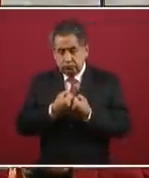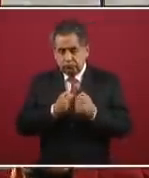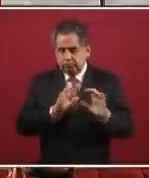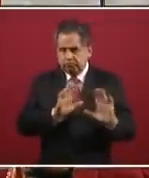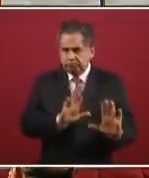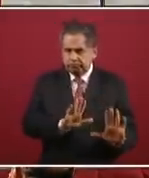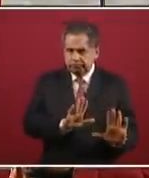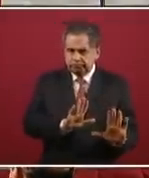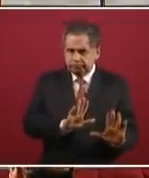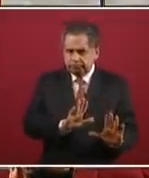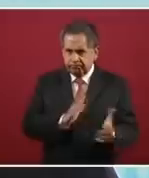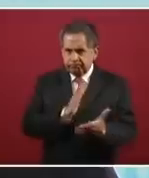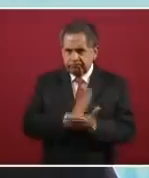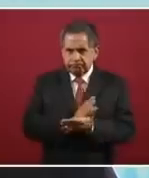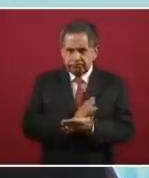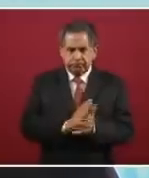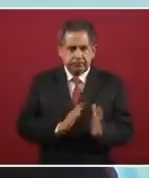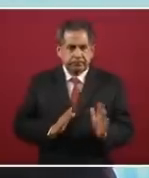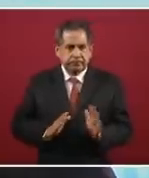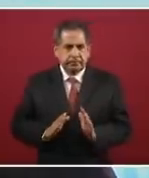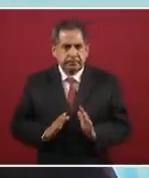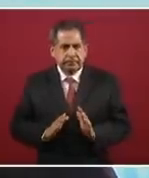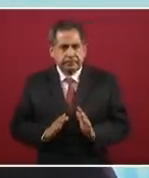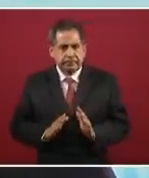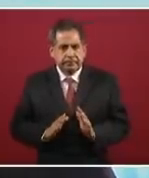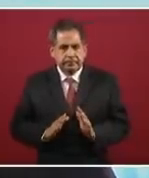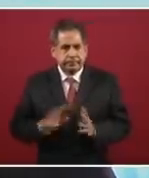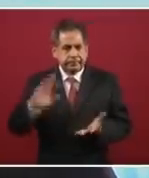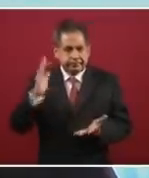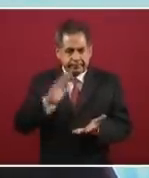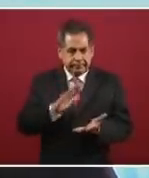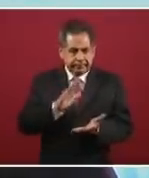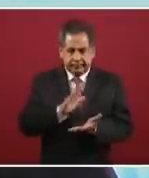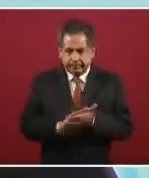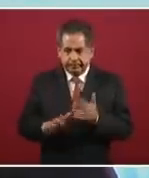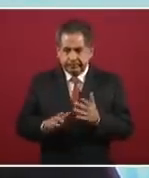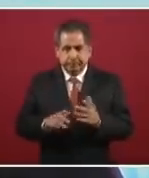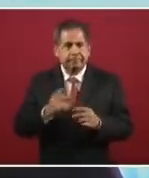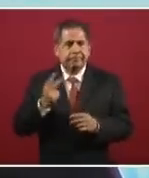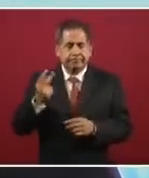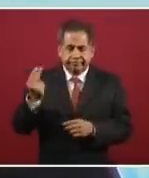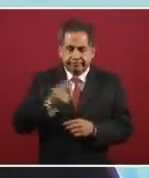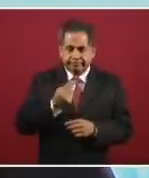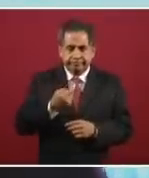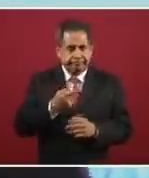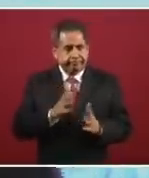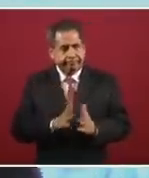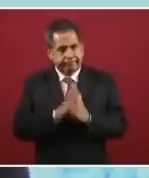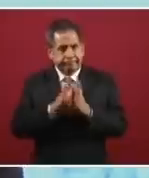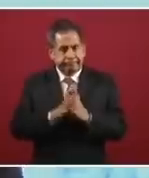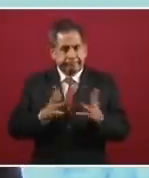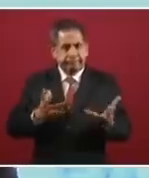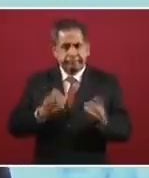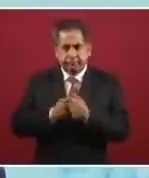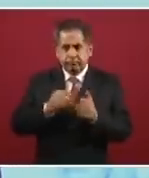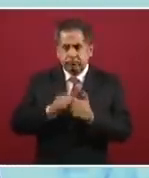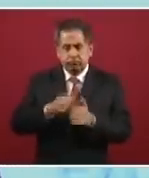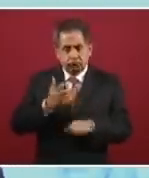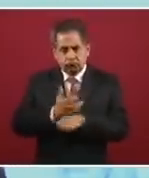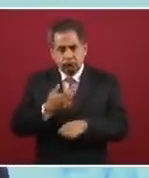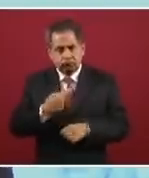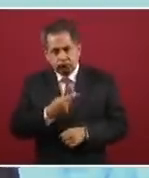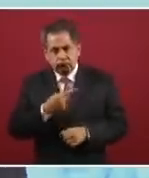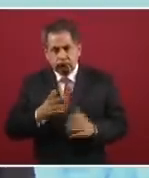objetivo último no es nada más reducirlo, sino congelarlo, y para eso necesitamos la participación de las autoridades